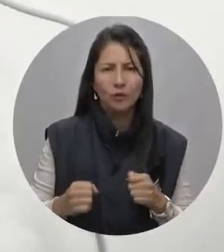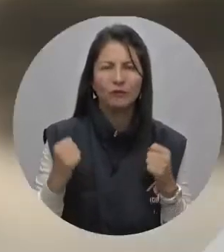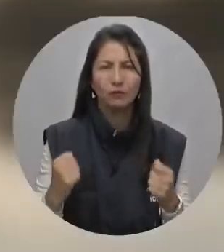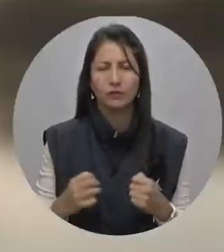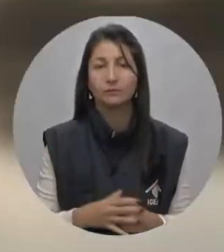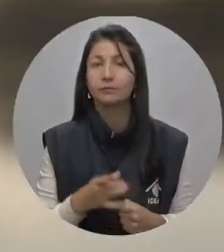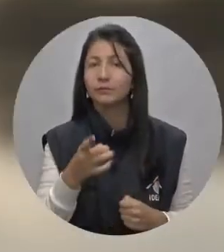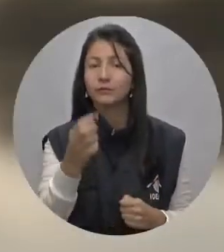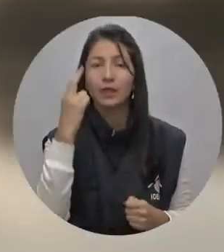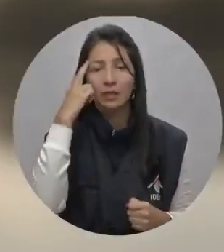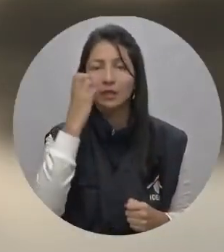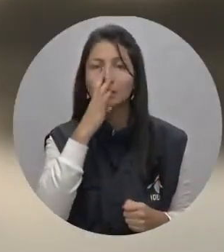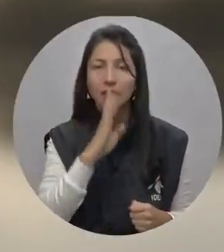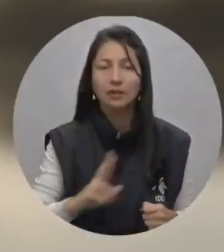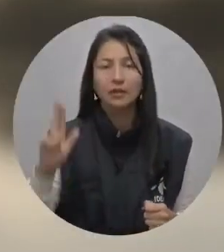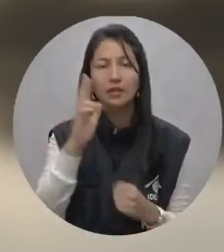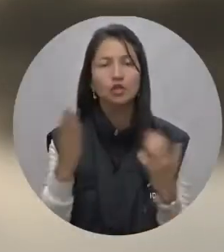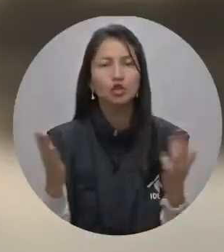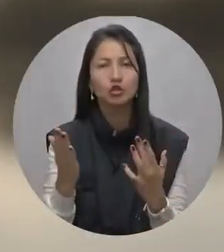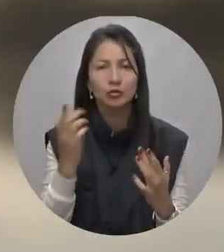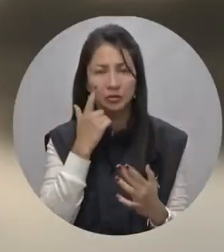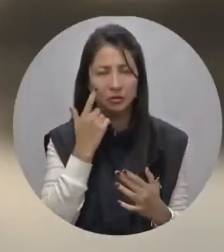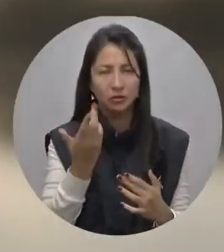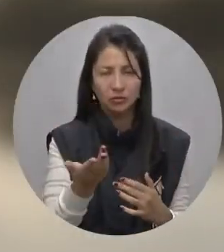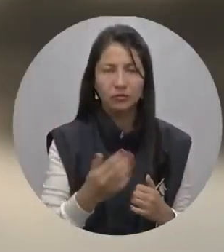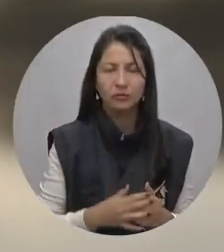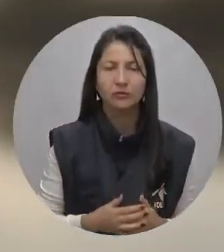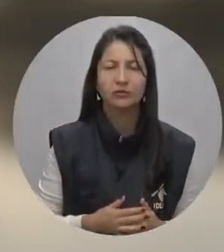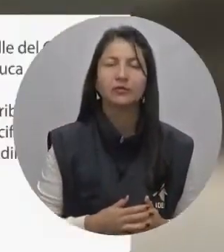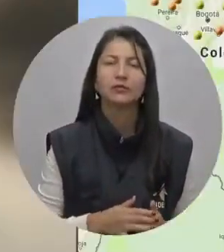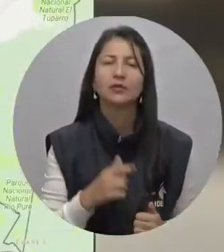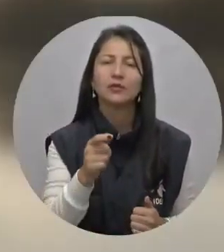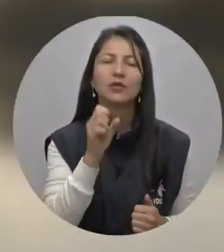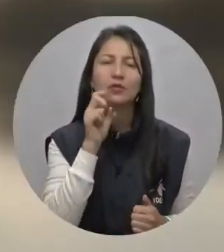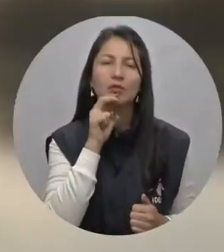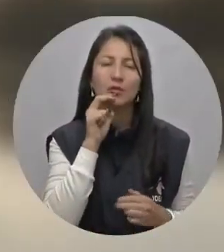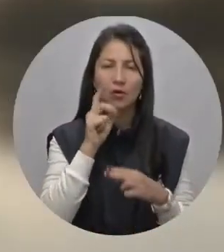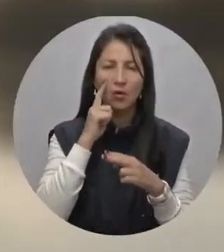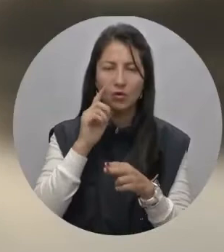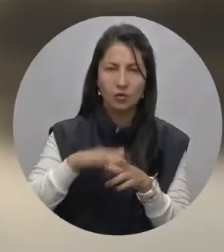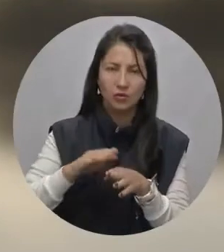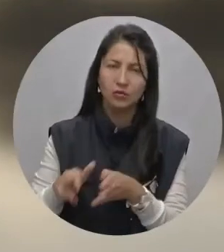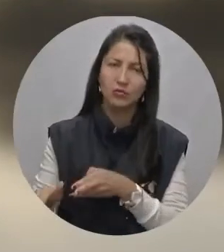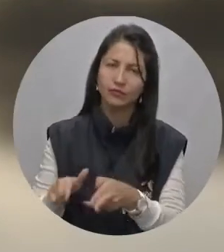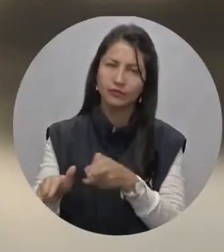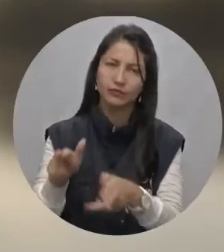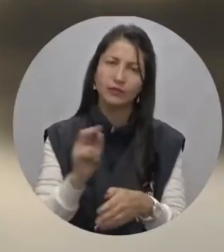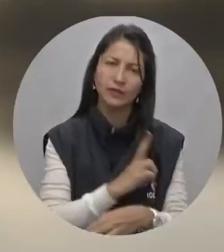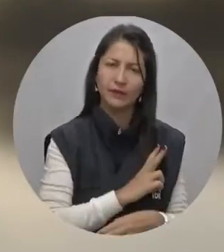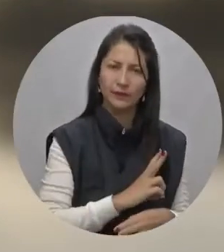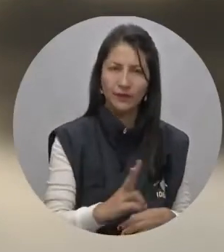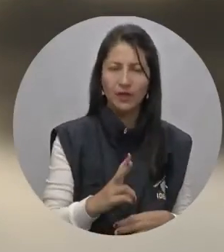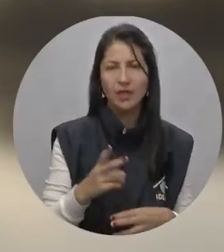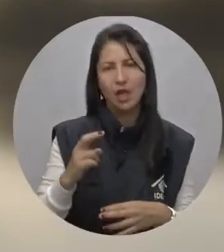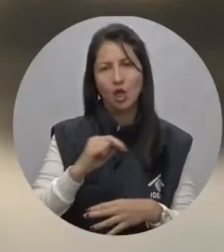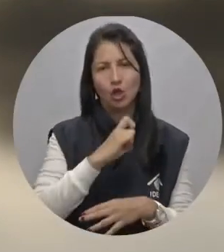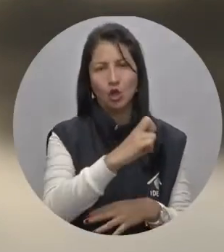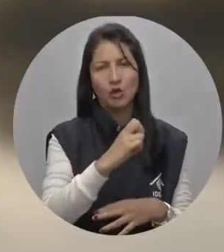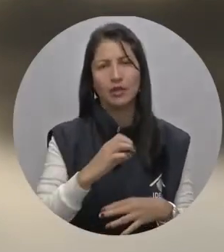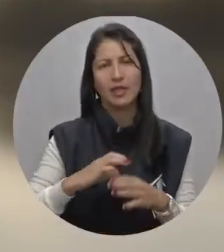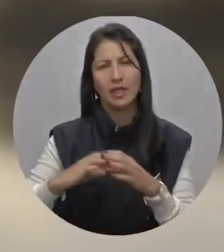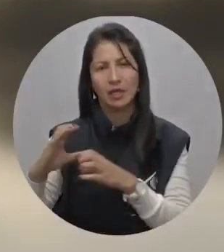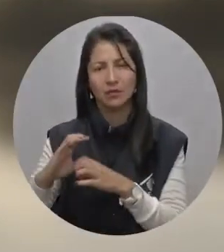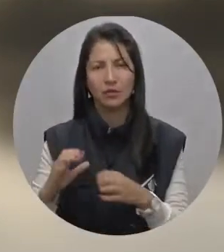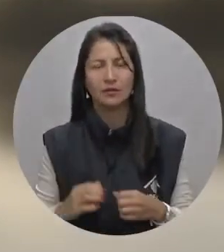sabana. Ahora, mucha atención a las principales alertas para hoy a nivel nacional. Alerta roja por crecientes en gran parte del Valle del Cauca y